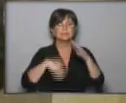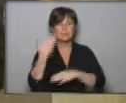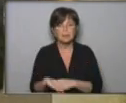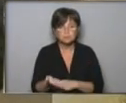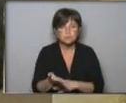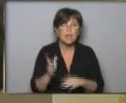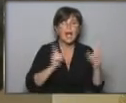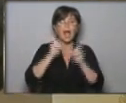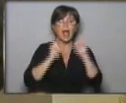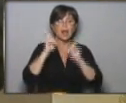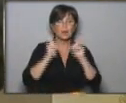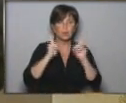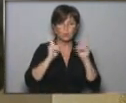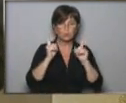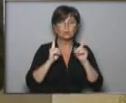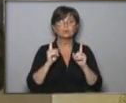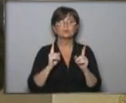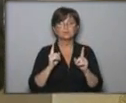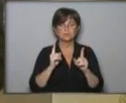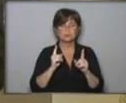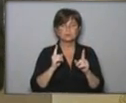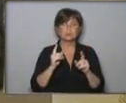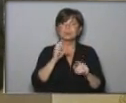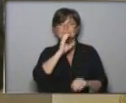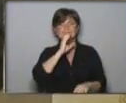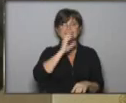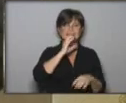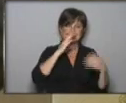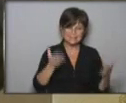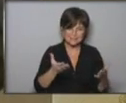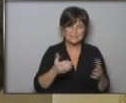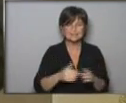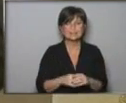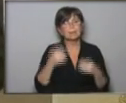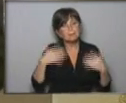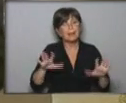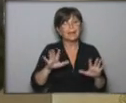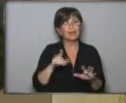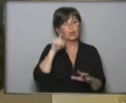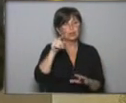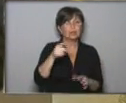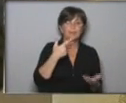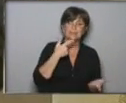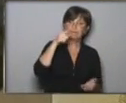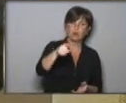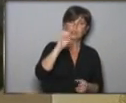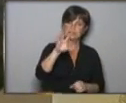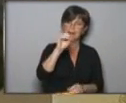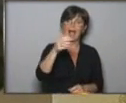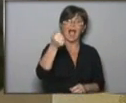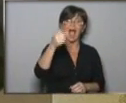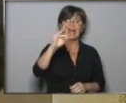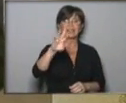Después, algunos han hecho algunos chistes, pero tú tendrías que llamarte